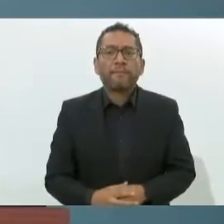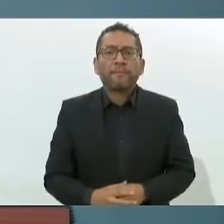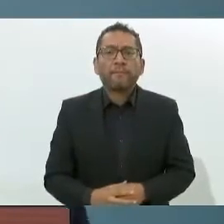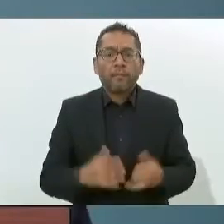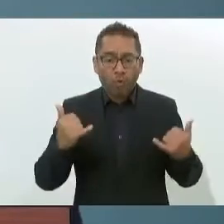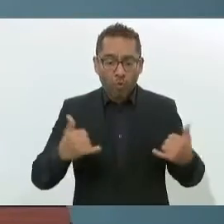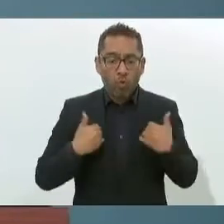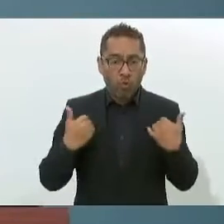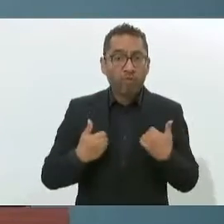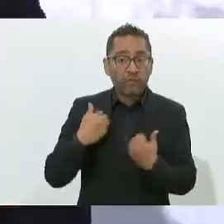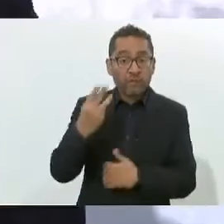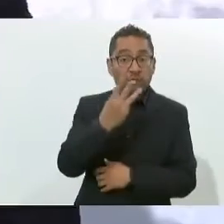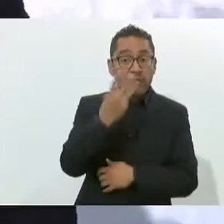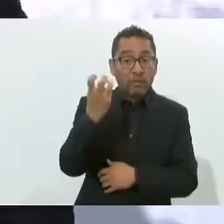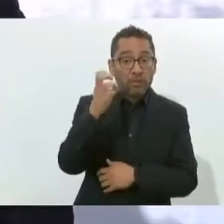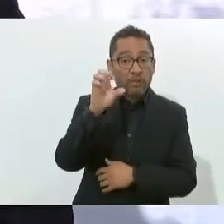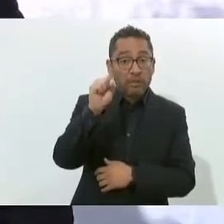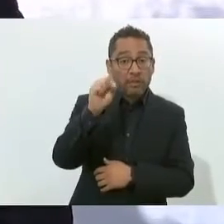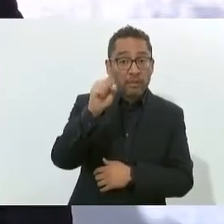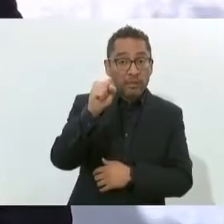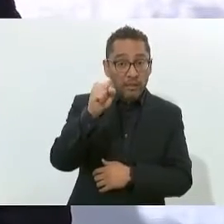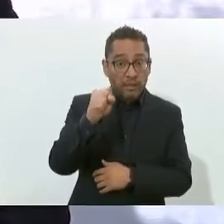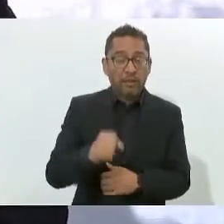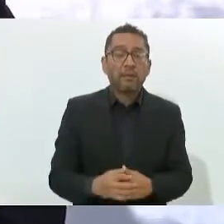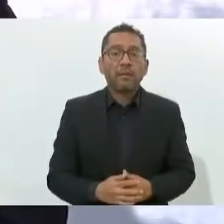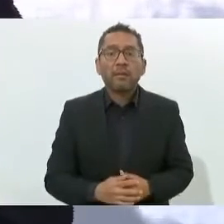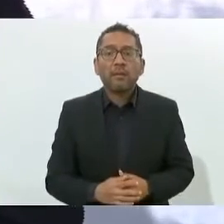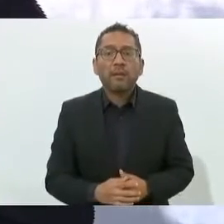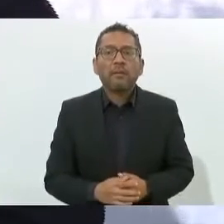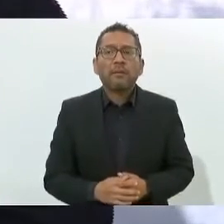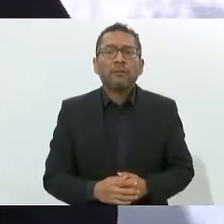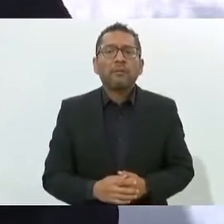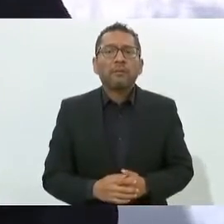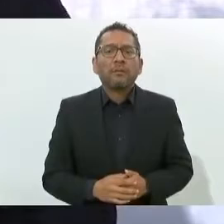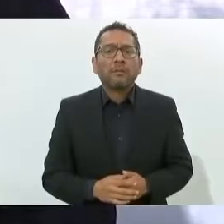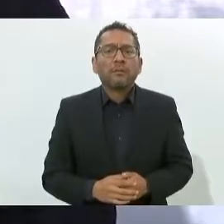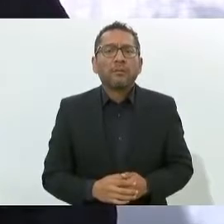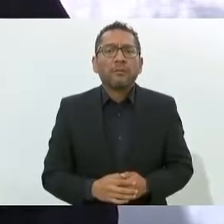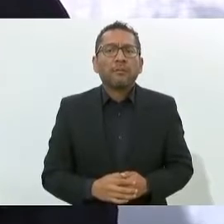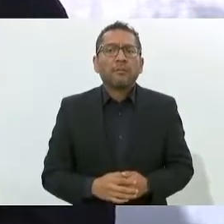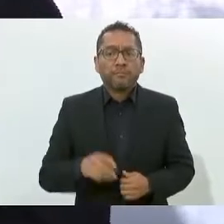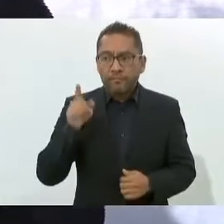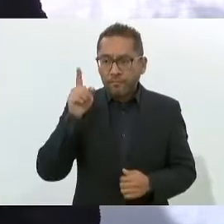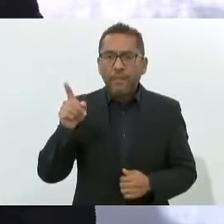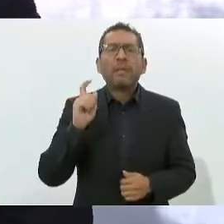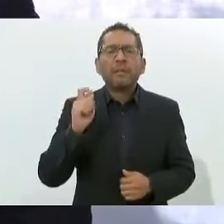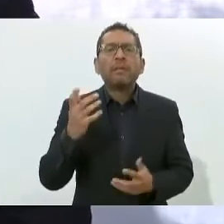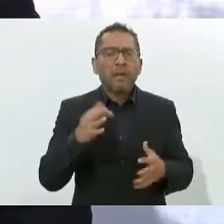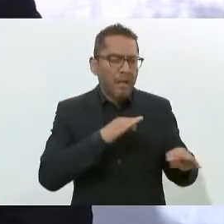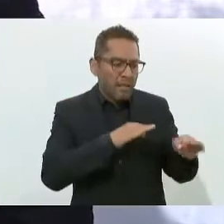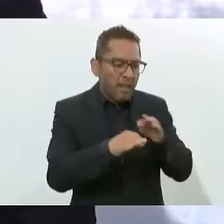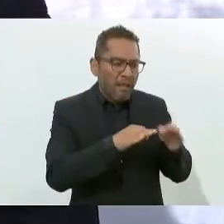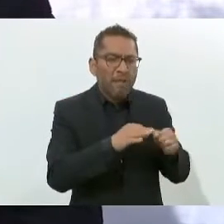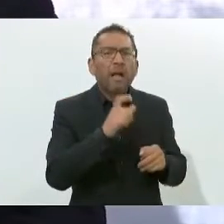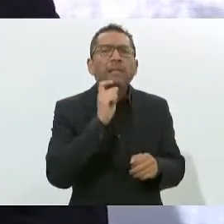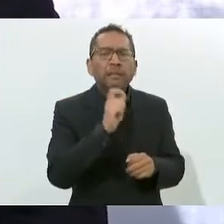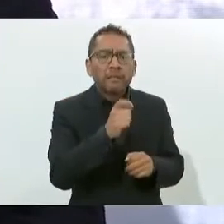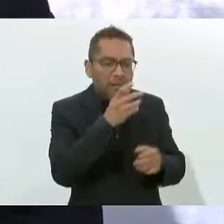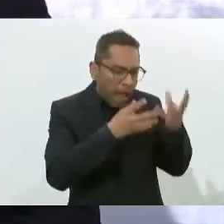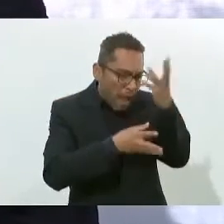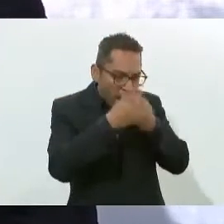360 jóvenes que están trabajando como aprendices en